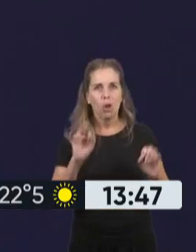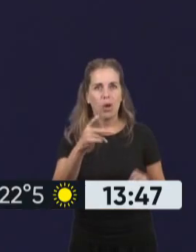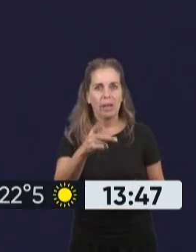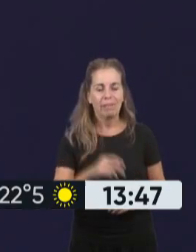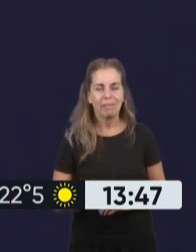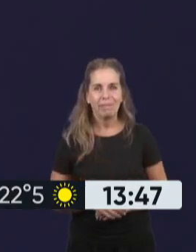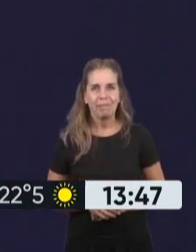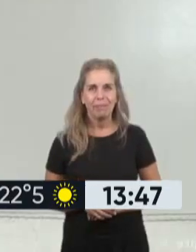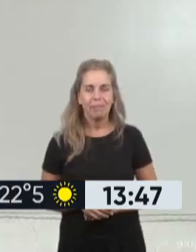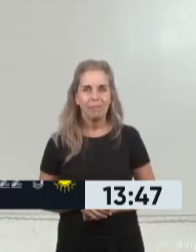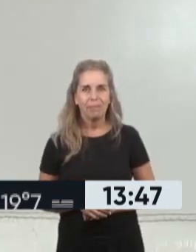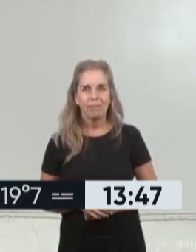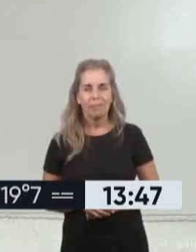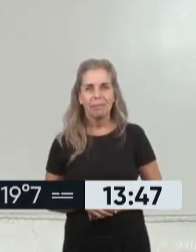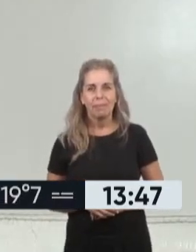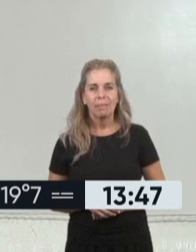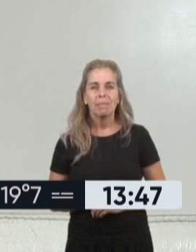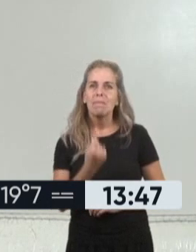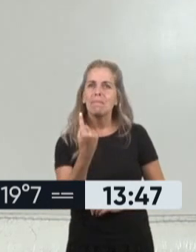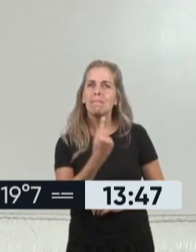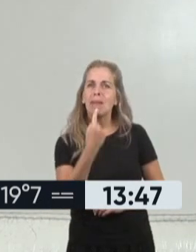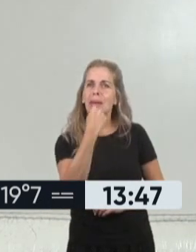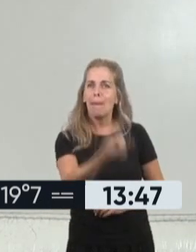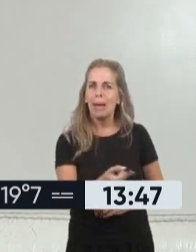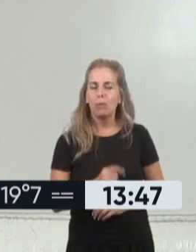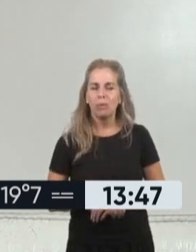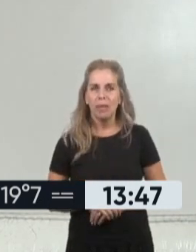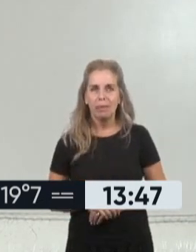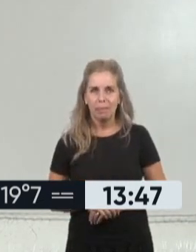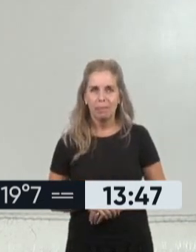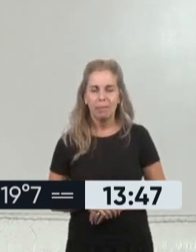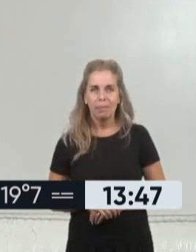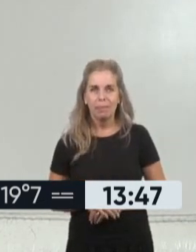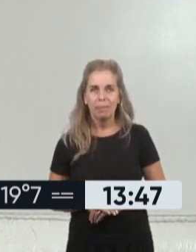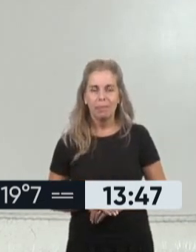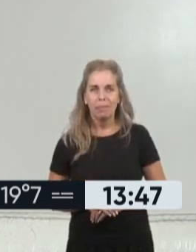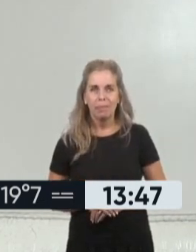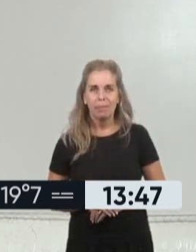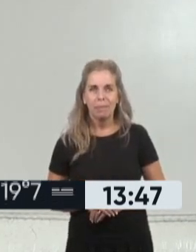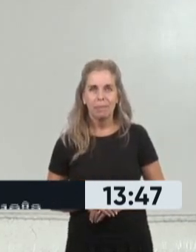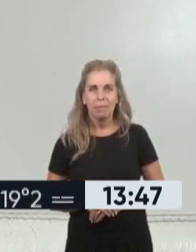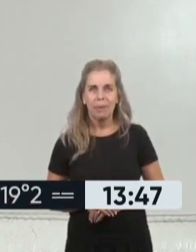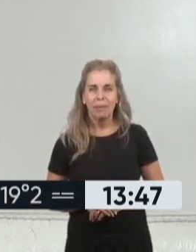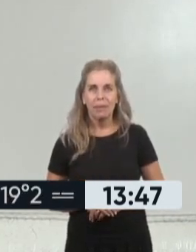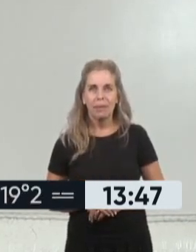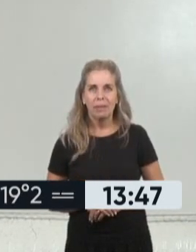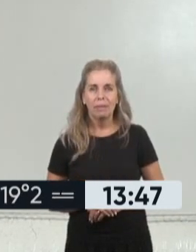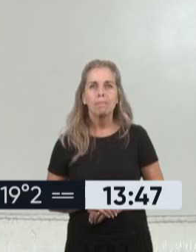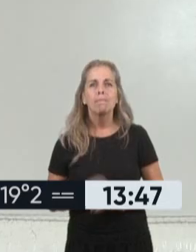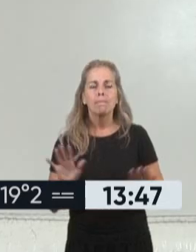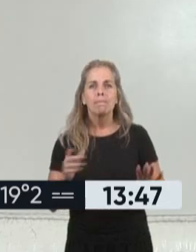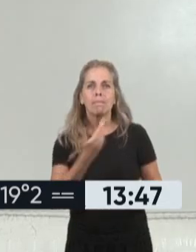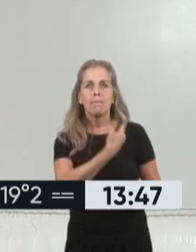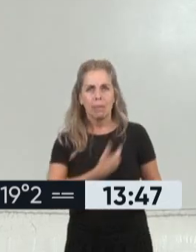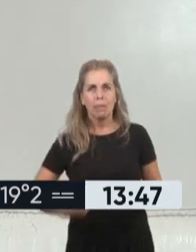Perfecto. Bueno, la primera consulta que te quería hacer, ¿por qué el